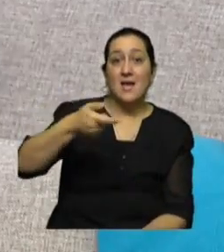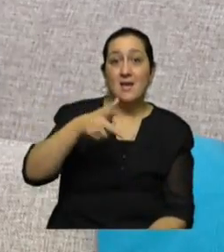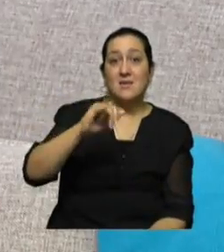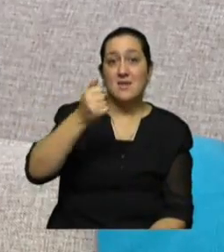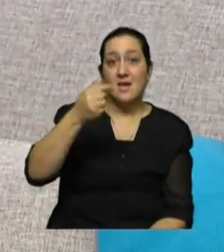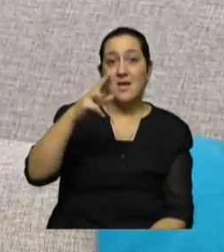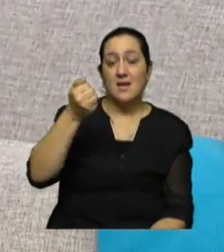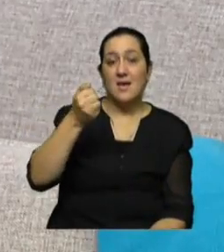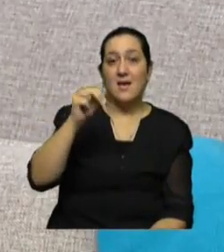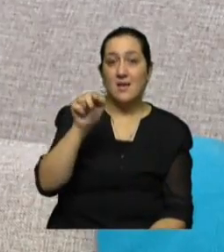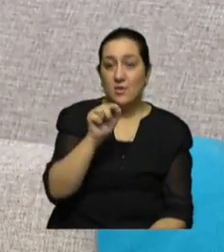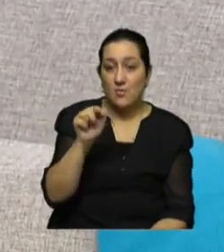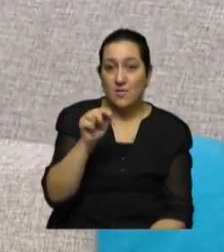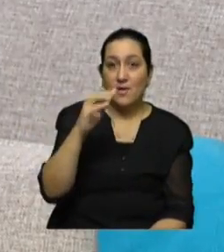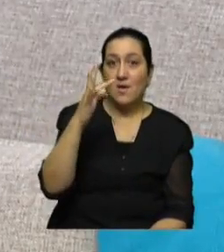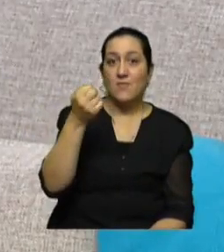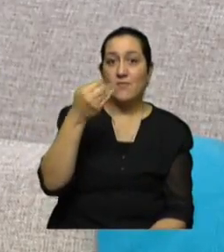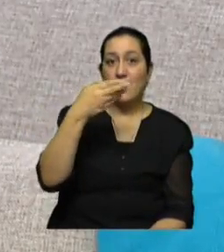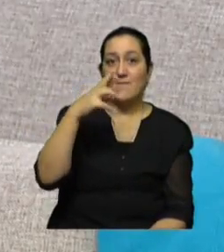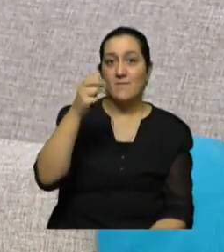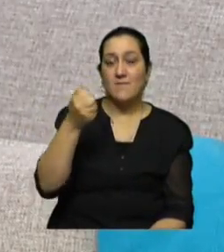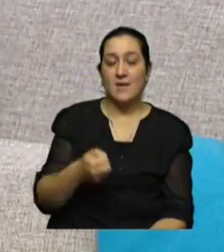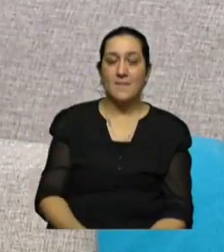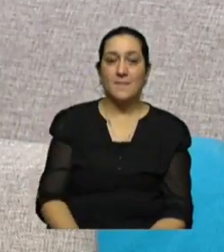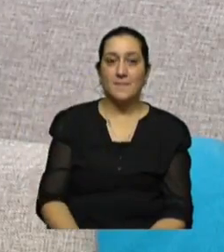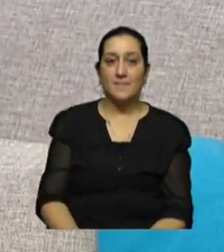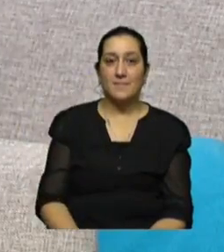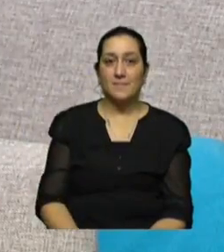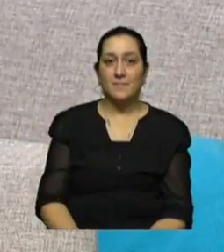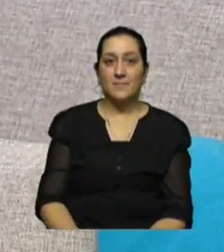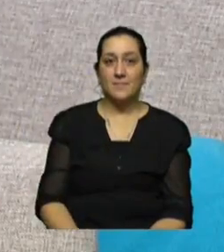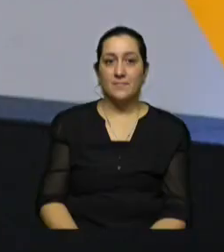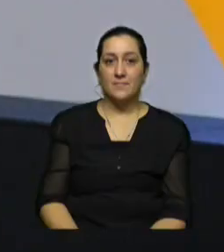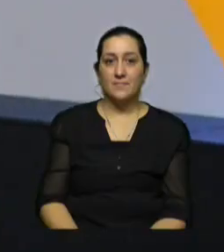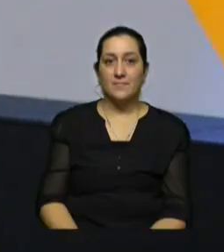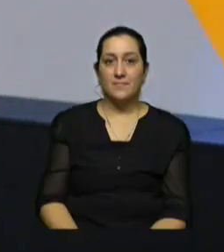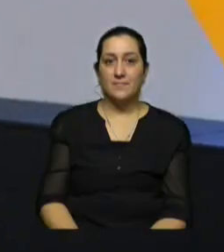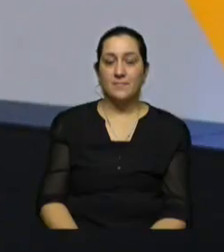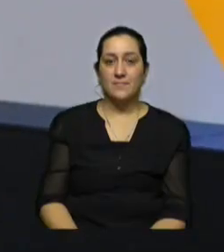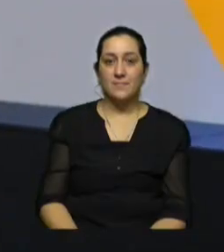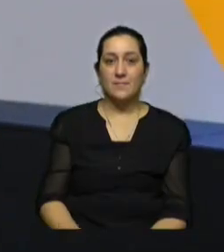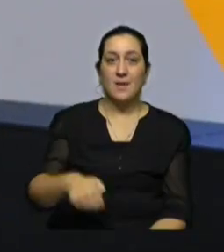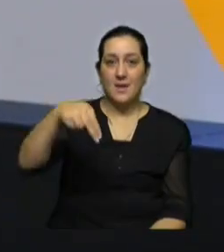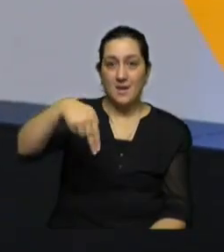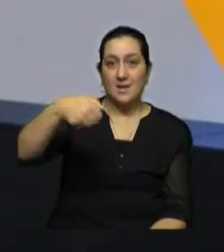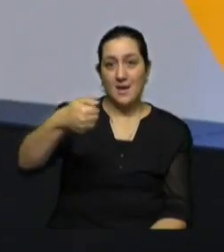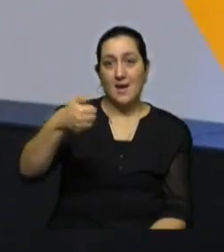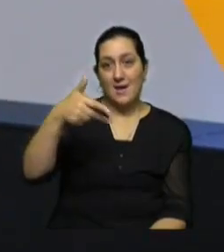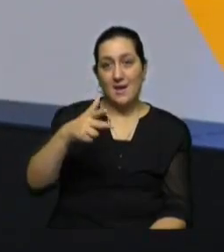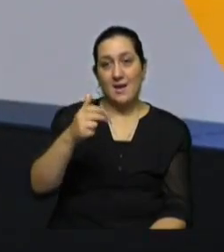Fabra. Tu nombre, por favor. Nayara. Muy bien, muy fácil. Nayara, guión bajo, y ya te va a aparecer. Nayara, con H. N-H.